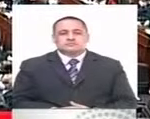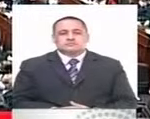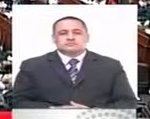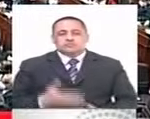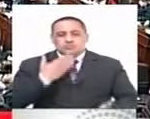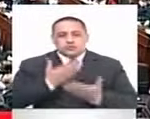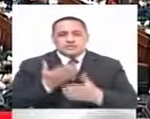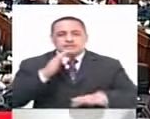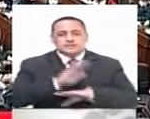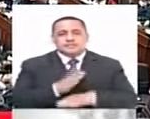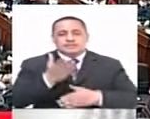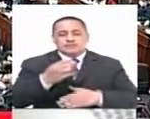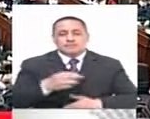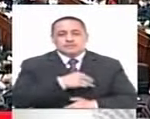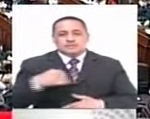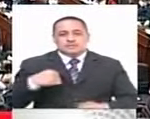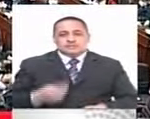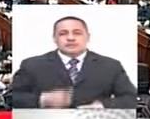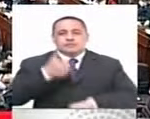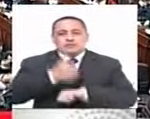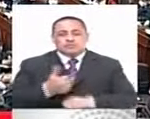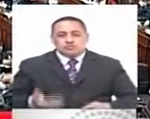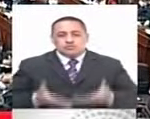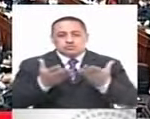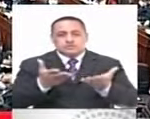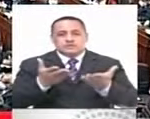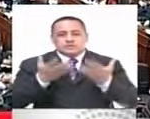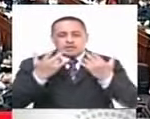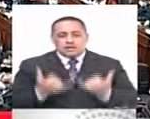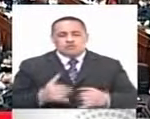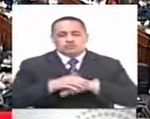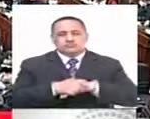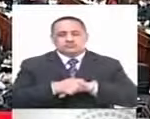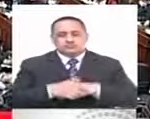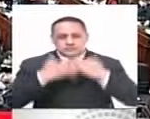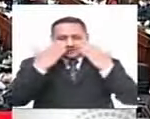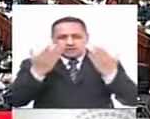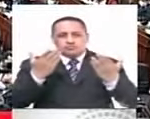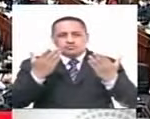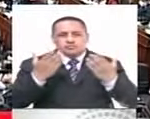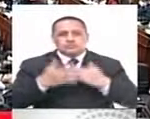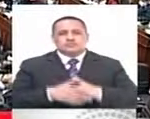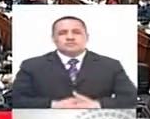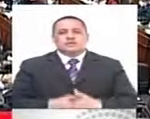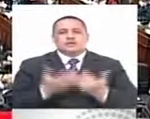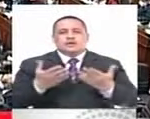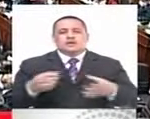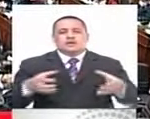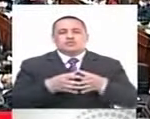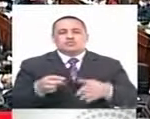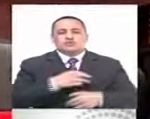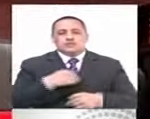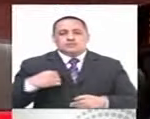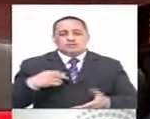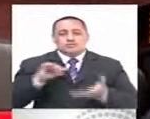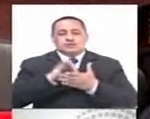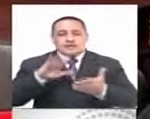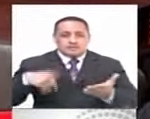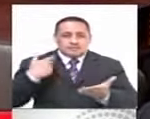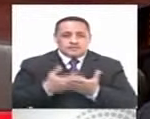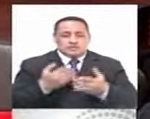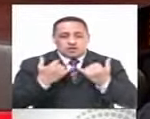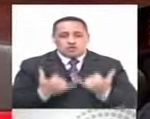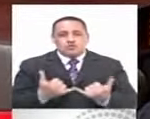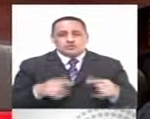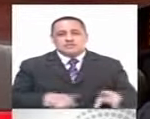Buenas tardes, señora presidenta. Por intermedio suyo, un cordial saludo al gabinete que se presenta el día de hoy